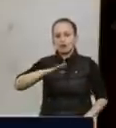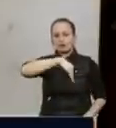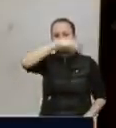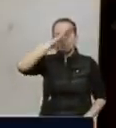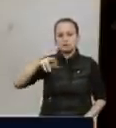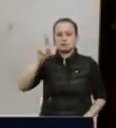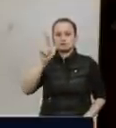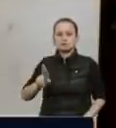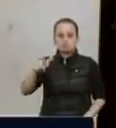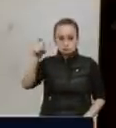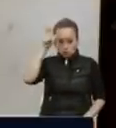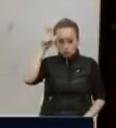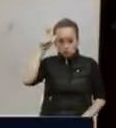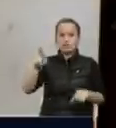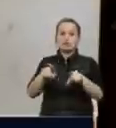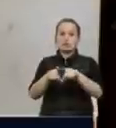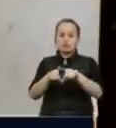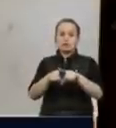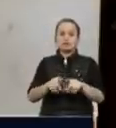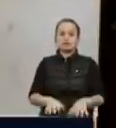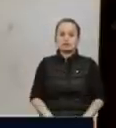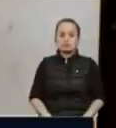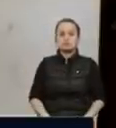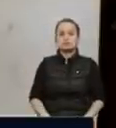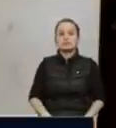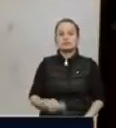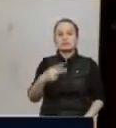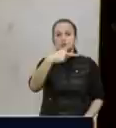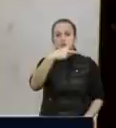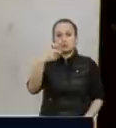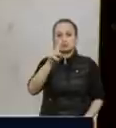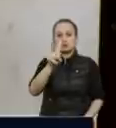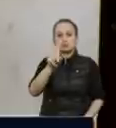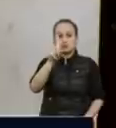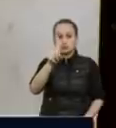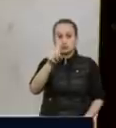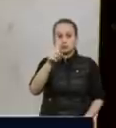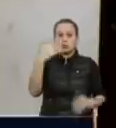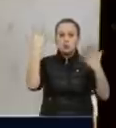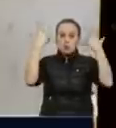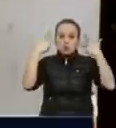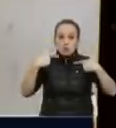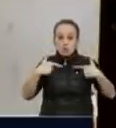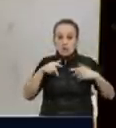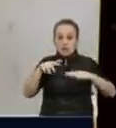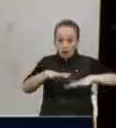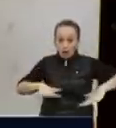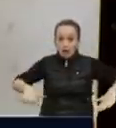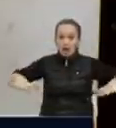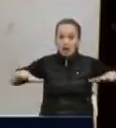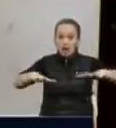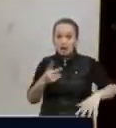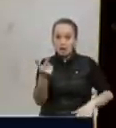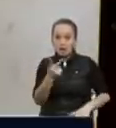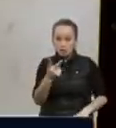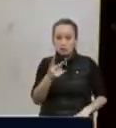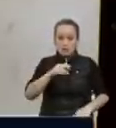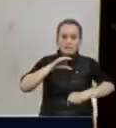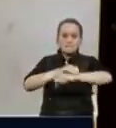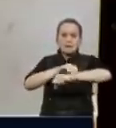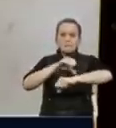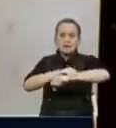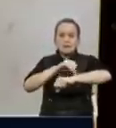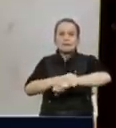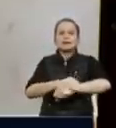sur de Córdoba, que en estos 221 días logró en esa región la captura